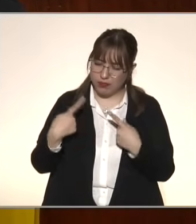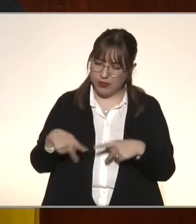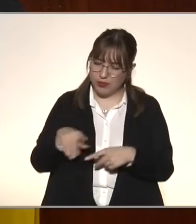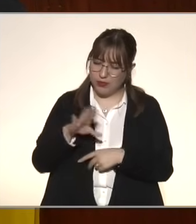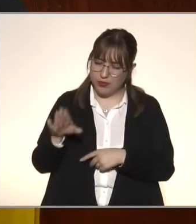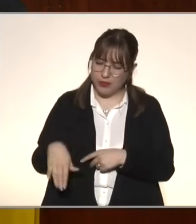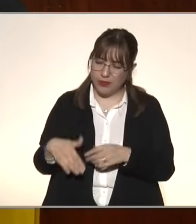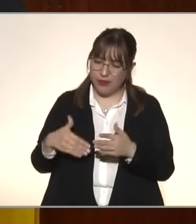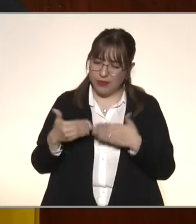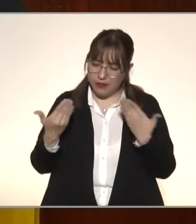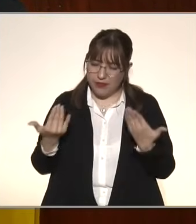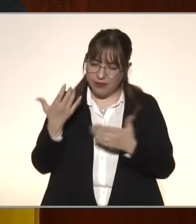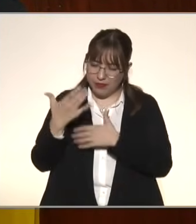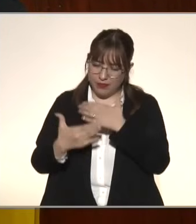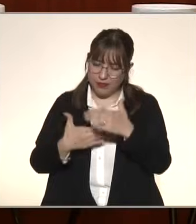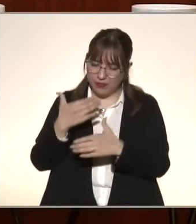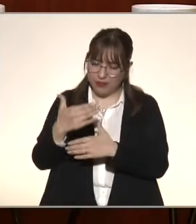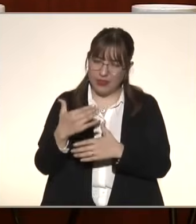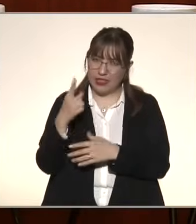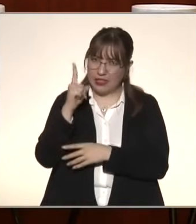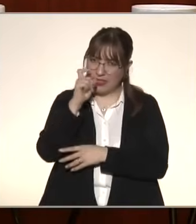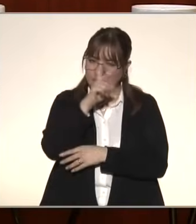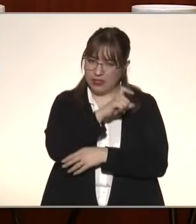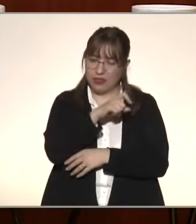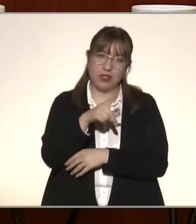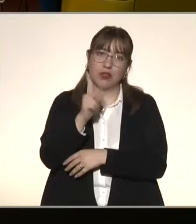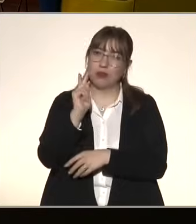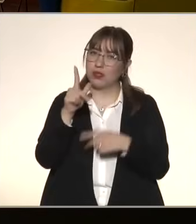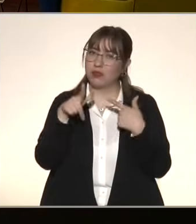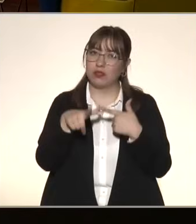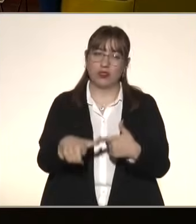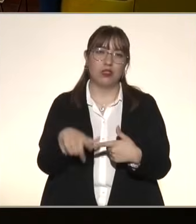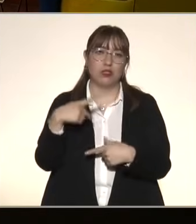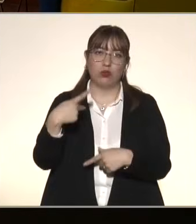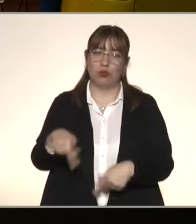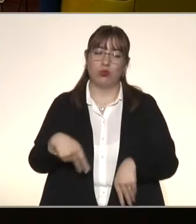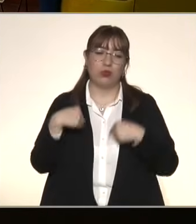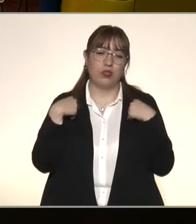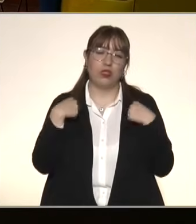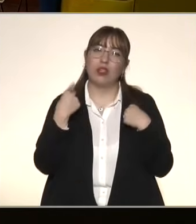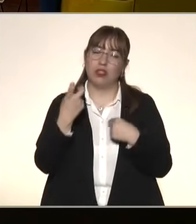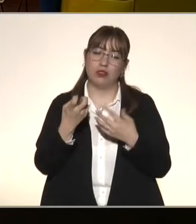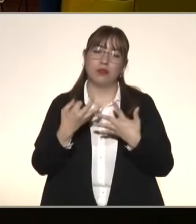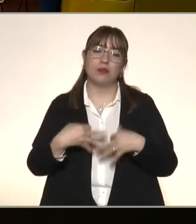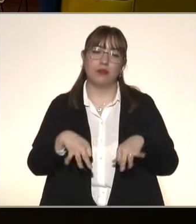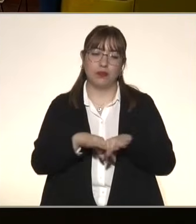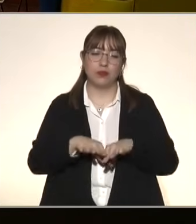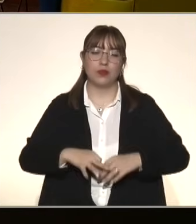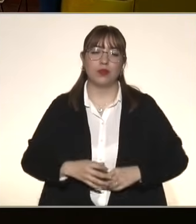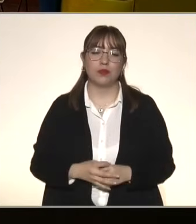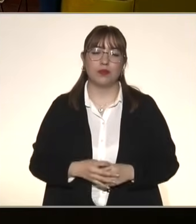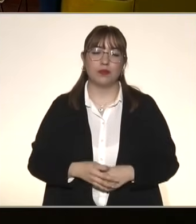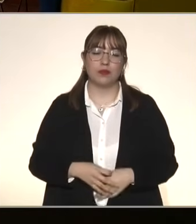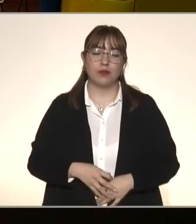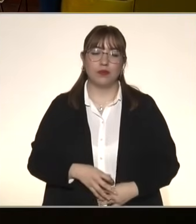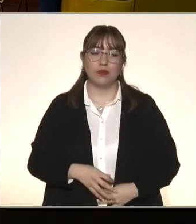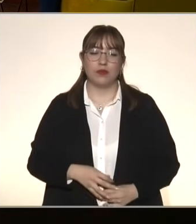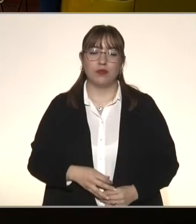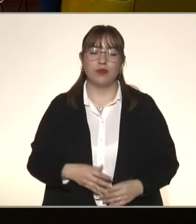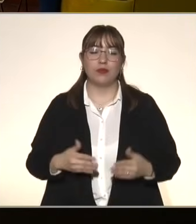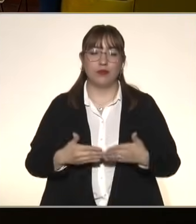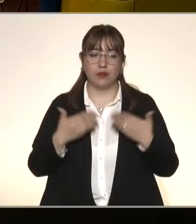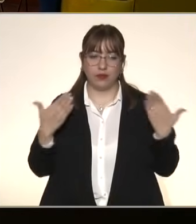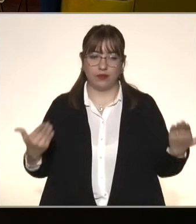presencia es lo que es complicado, pero sigues funcionando, ¿no? Y eso es bien importante. Ahora, el duelo